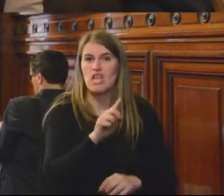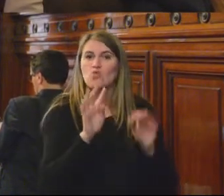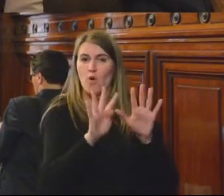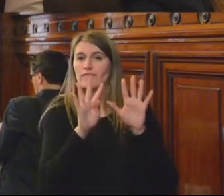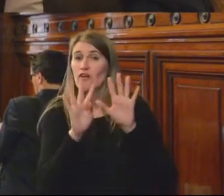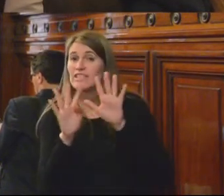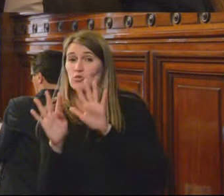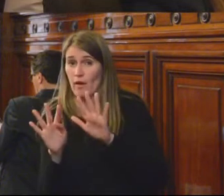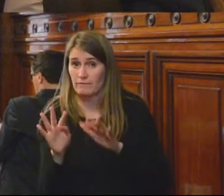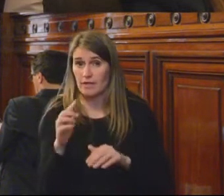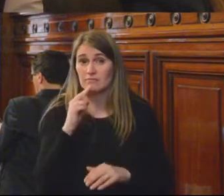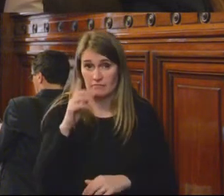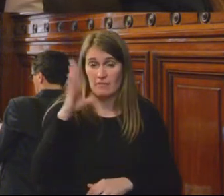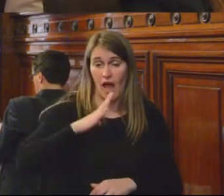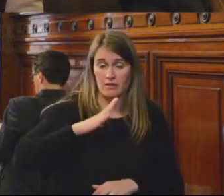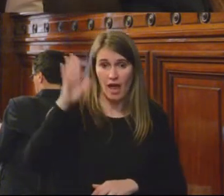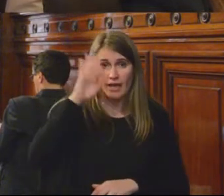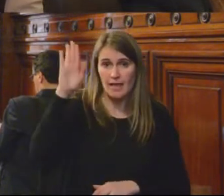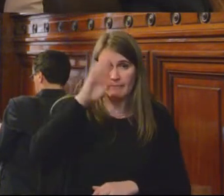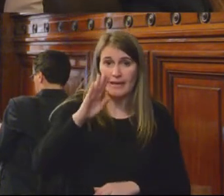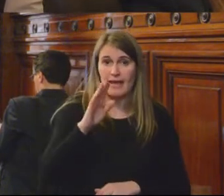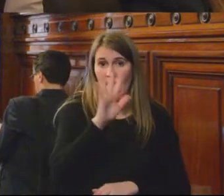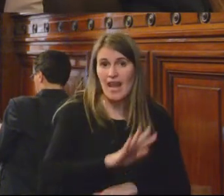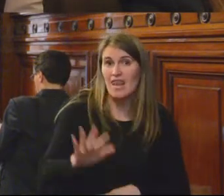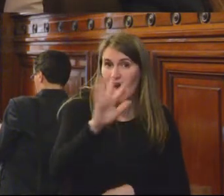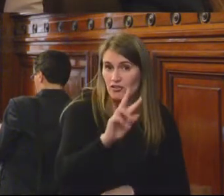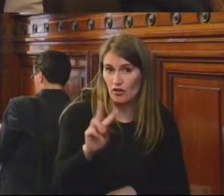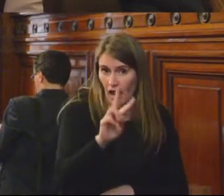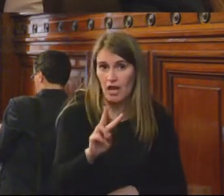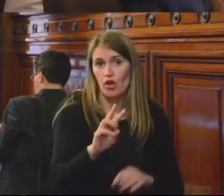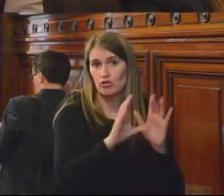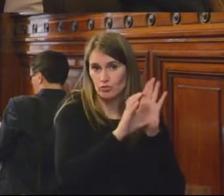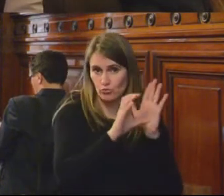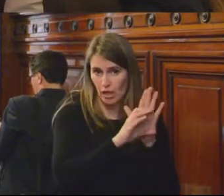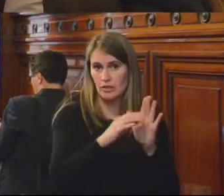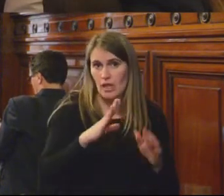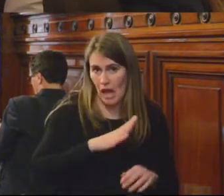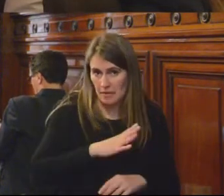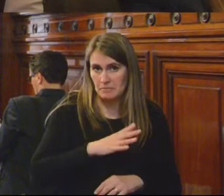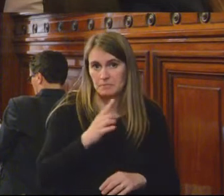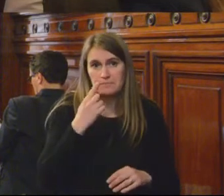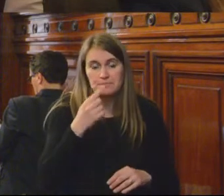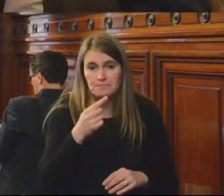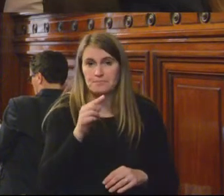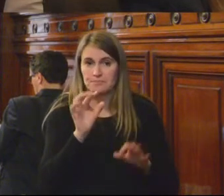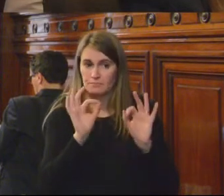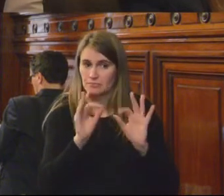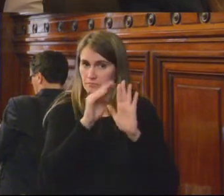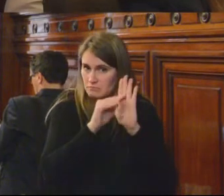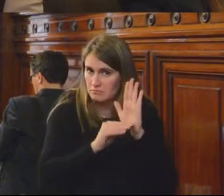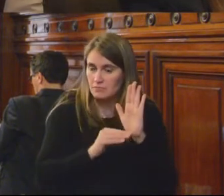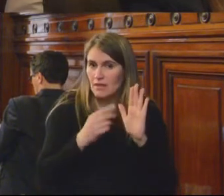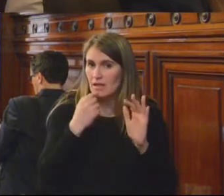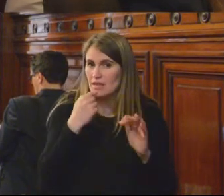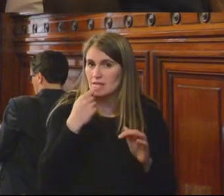la Asamblea Nacional Constituyente, instalada en ese momento, tomó medidas que incluso implicaron algo que